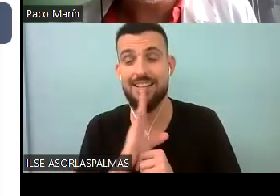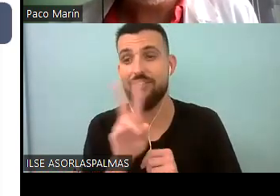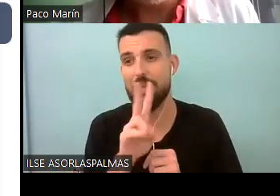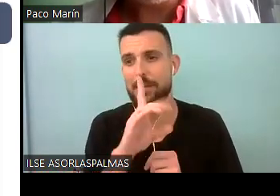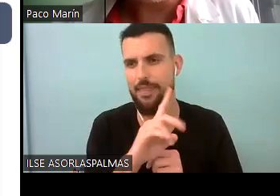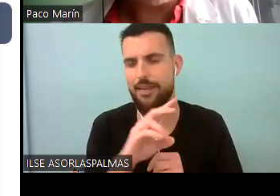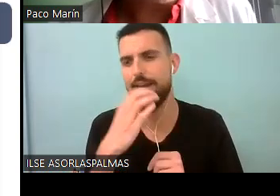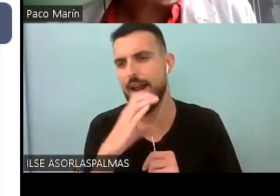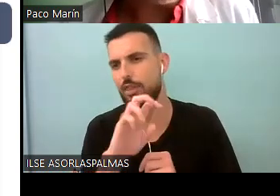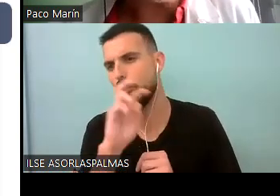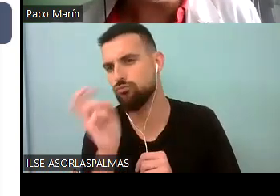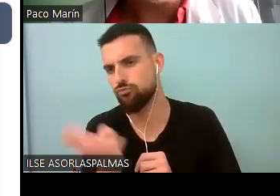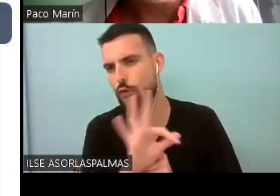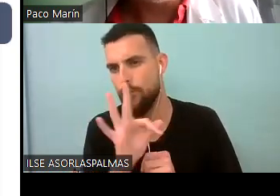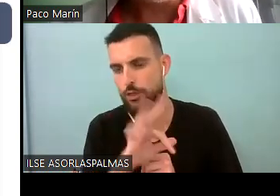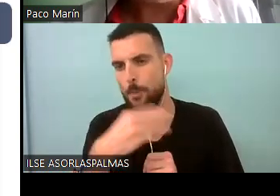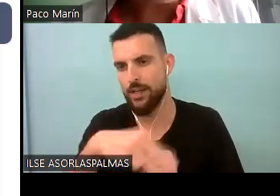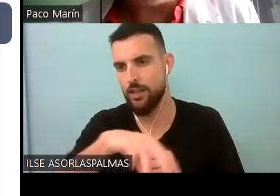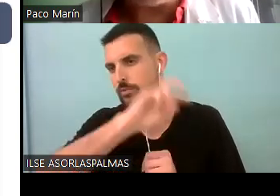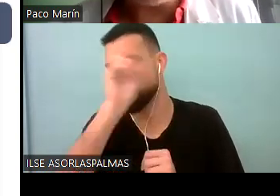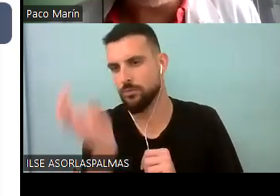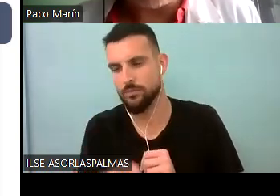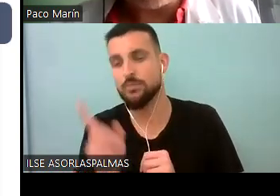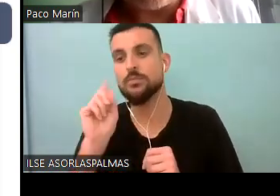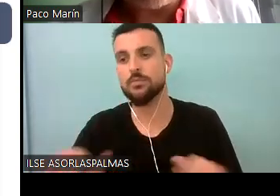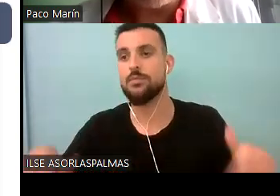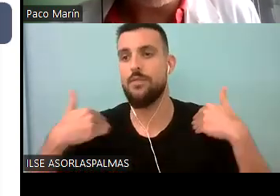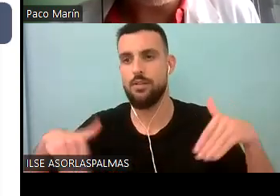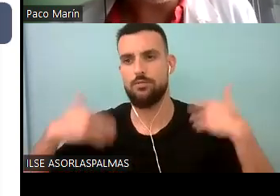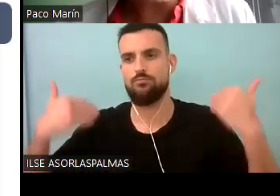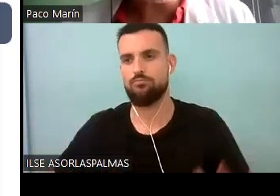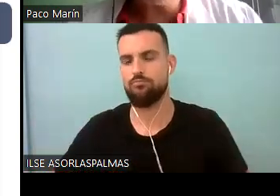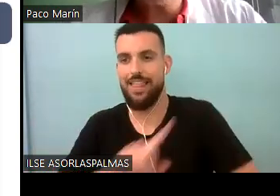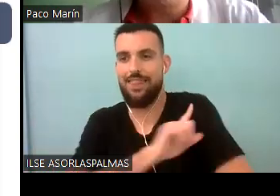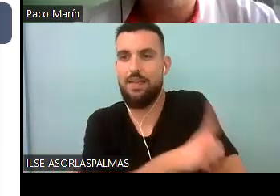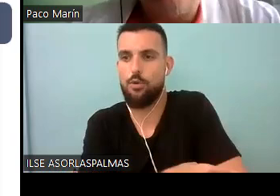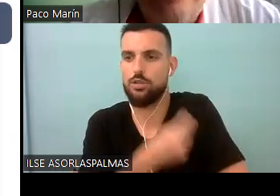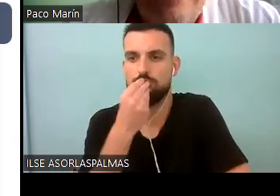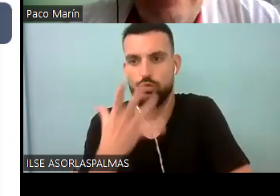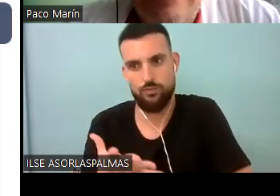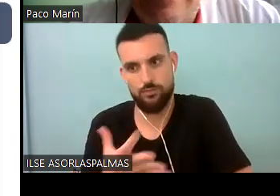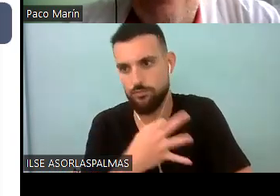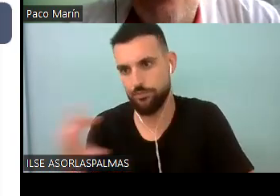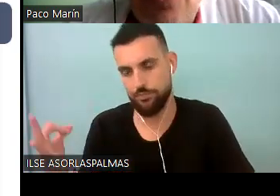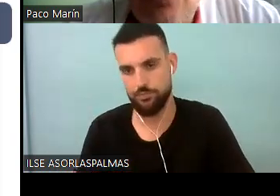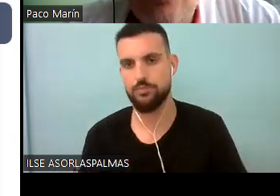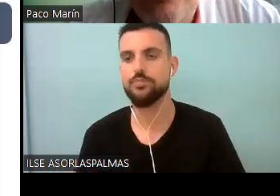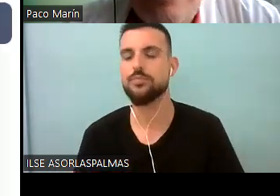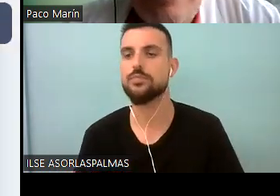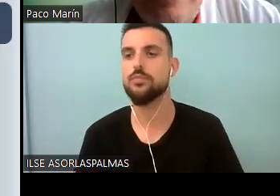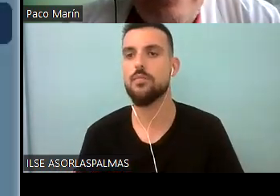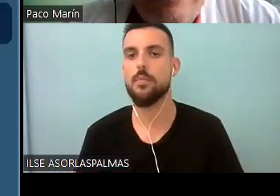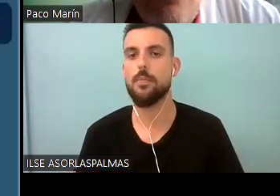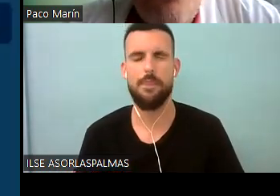calcio, fosfato, magnesio, el ejercicio físico es fundamental. Y aquí volvemos a los